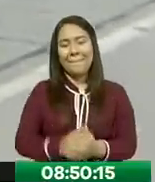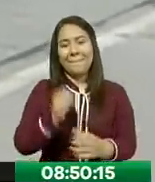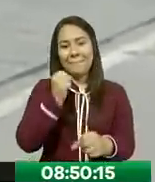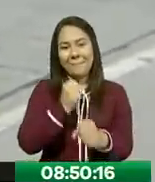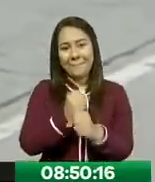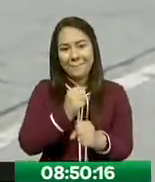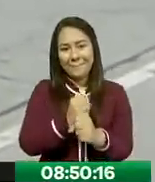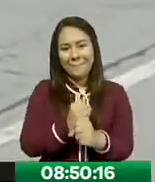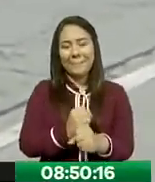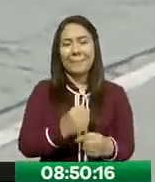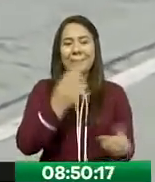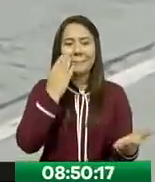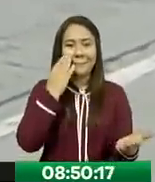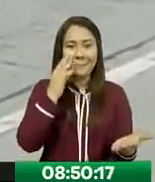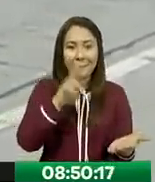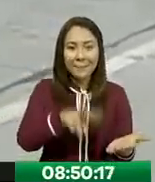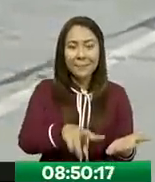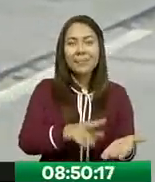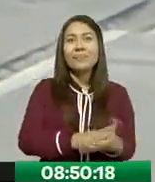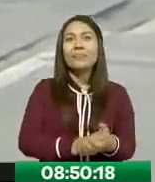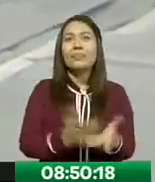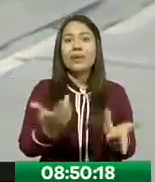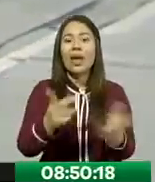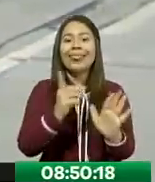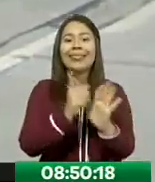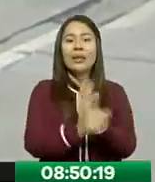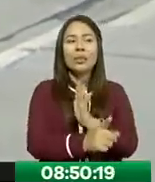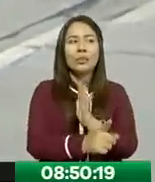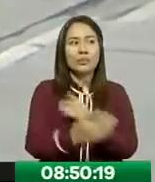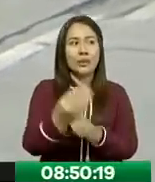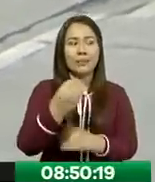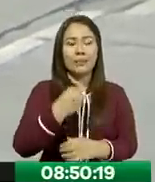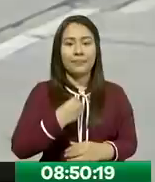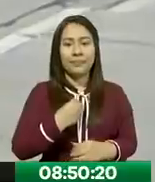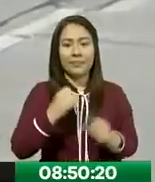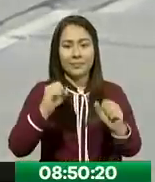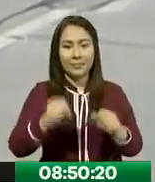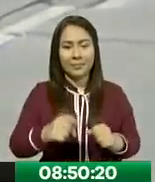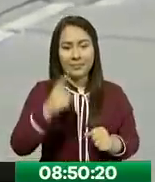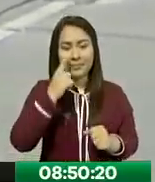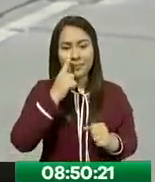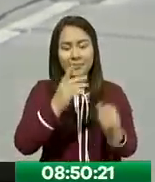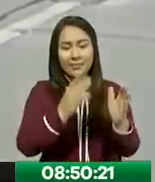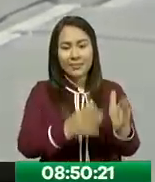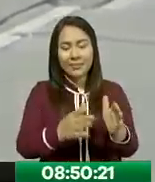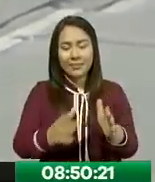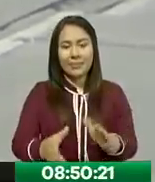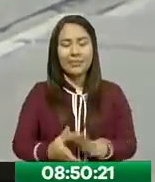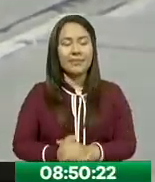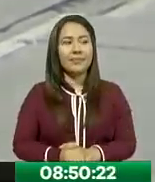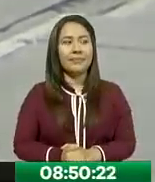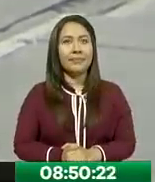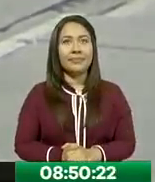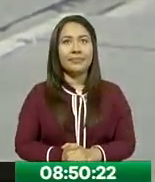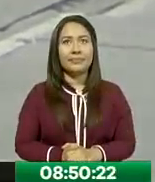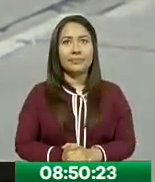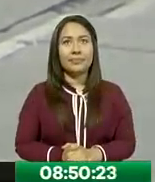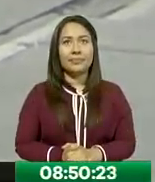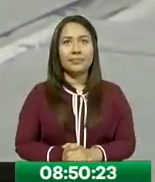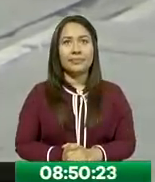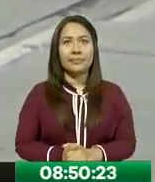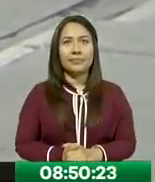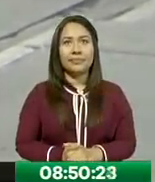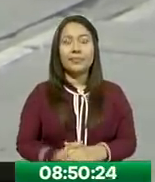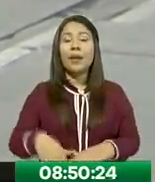que realiza la Policía Nacional. La ciudadana presentó la denuncia en la Fiscalía, pero no es el único caso que se ha registrado en ese barrio. Nosotros, en un